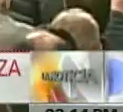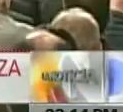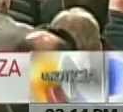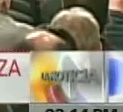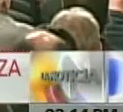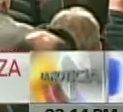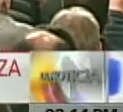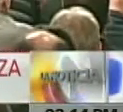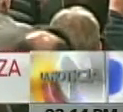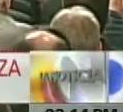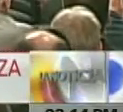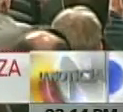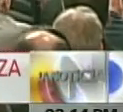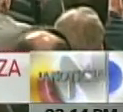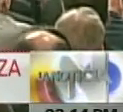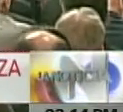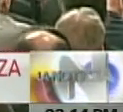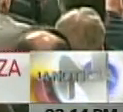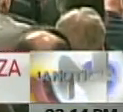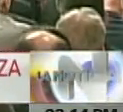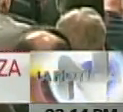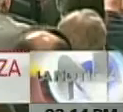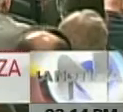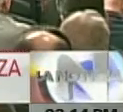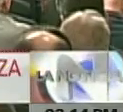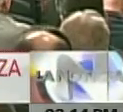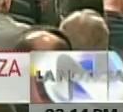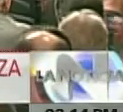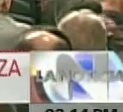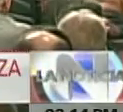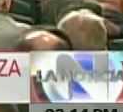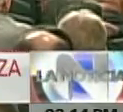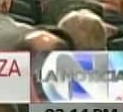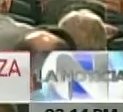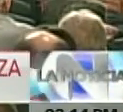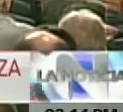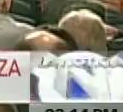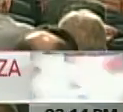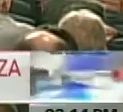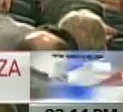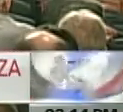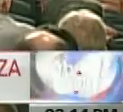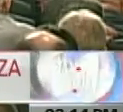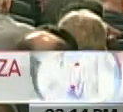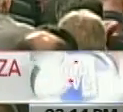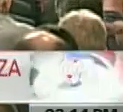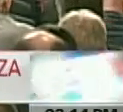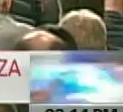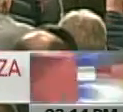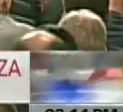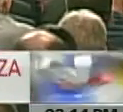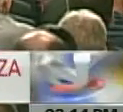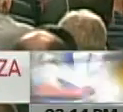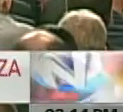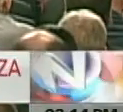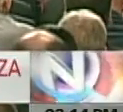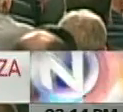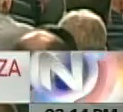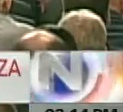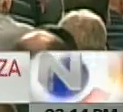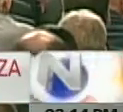ambiental, geológico, laboral, social, es una oficina, es una